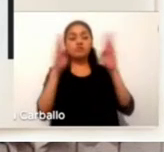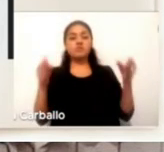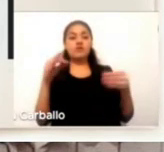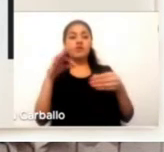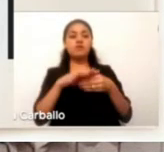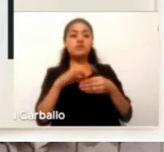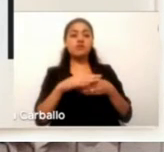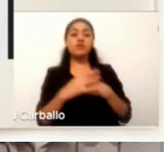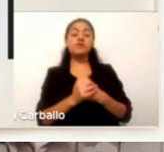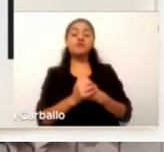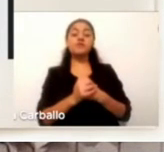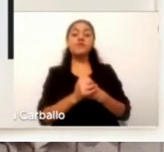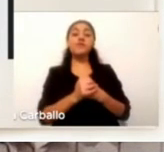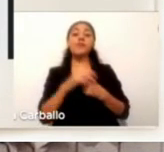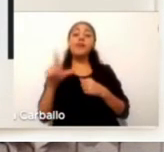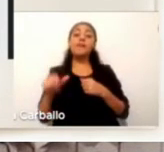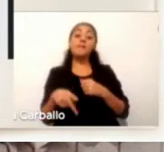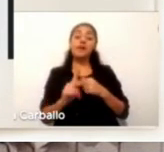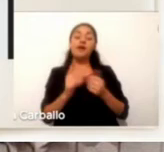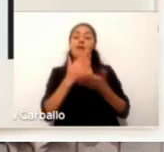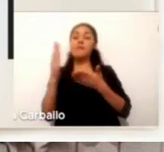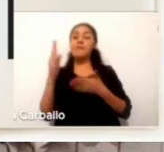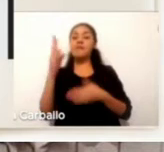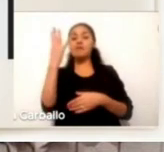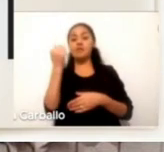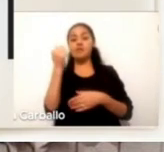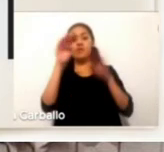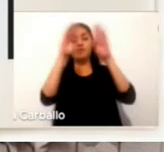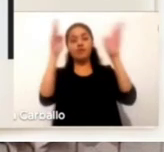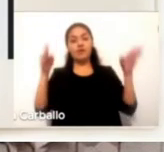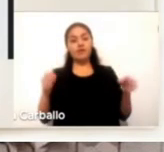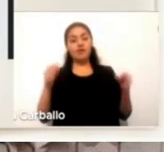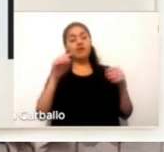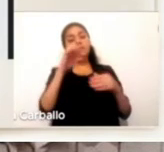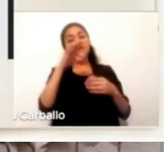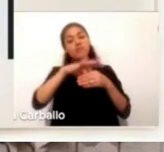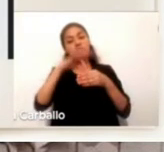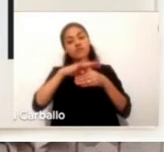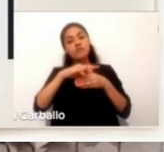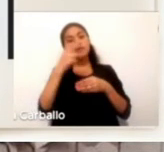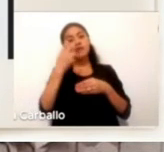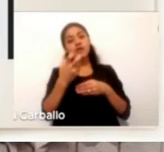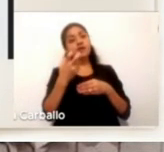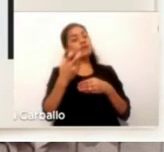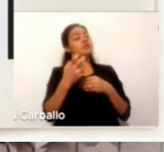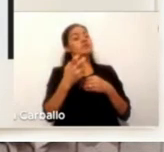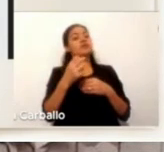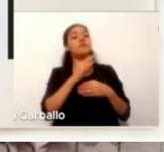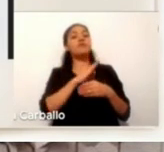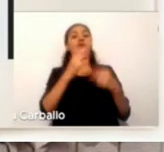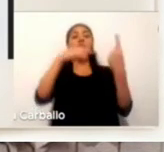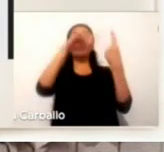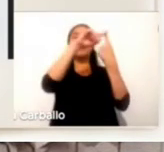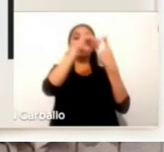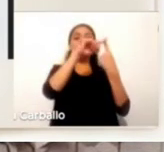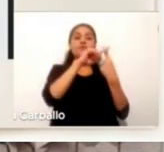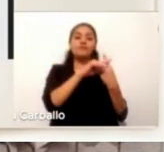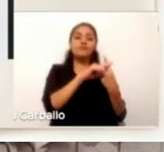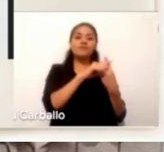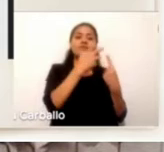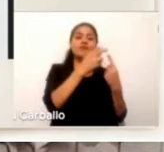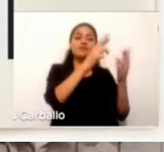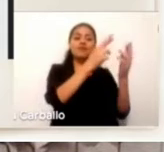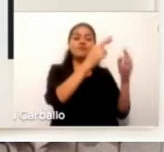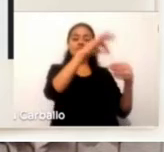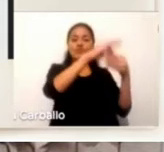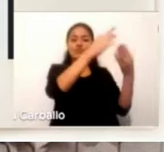Referente a nueve casillas, el rubro del resultado de la votación se subsanó con la sumatoria de los votos recibidos por